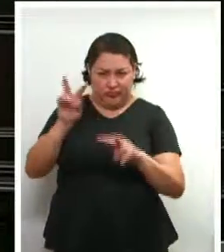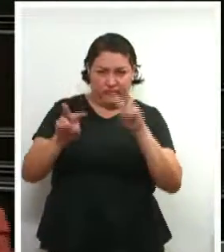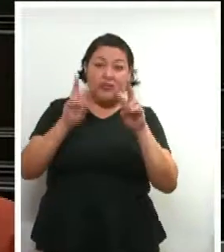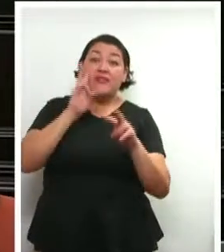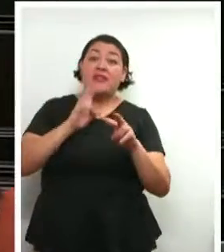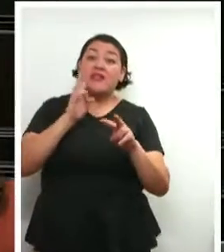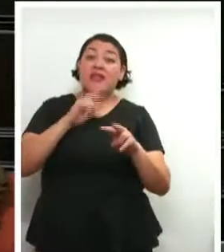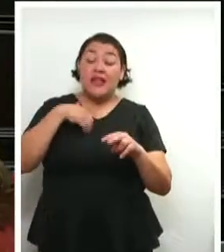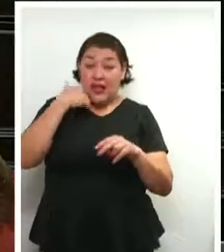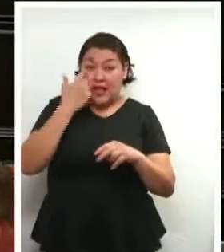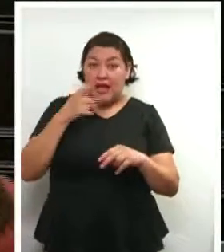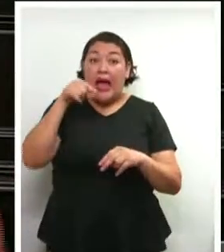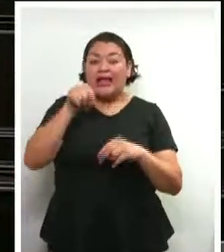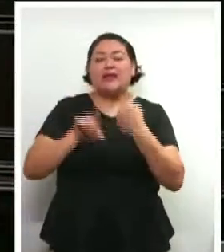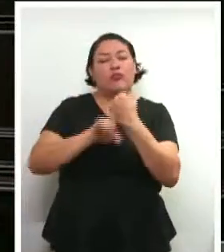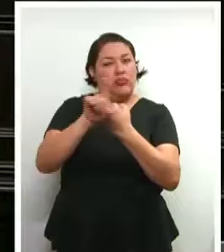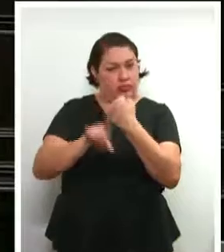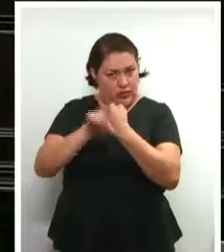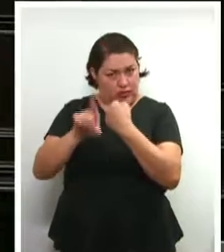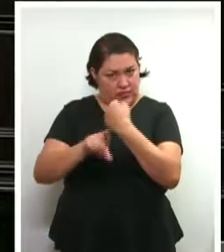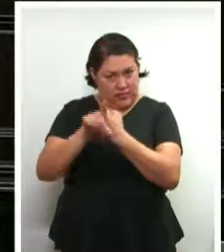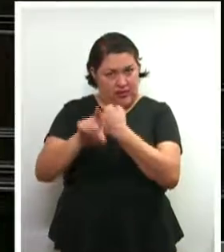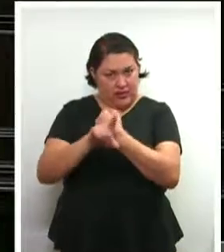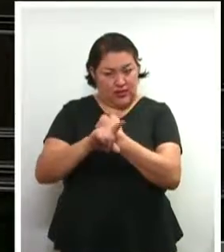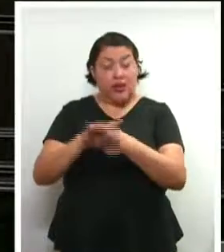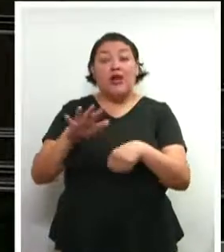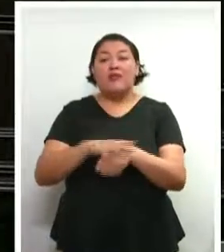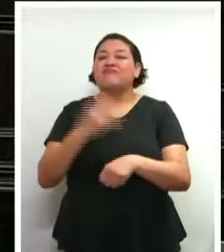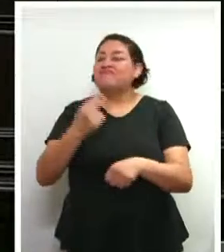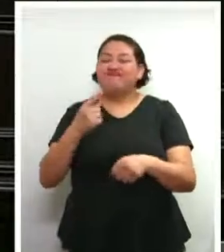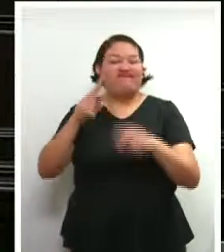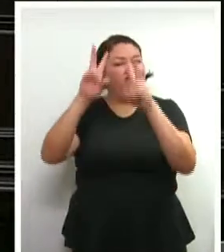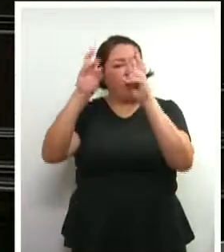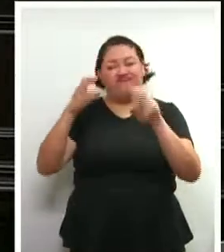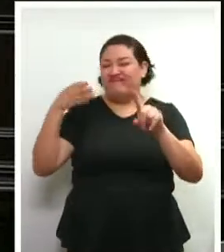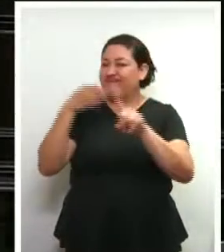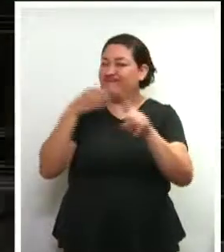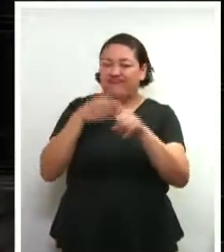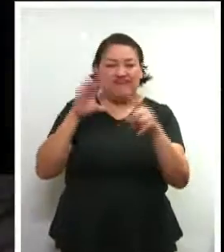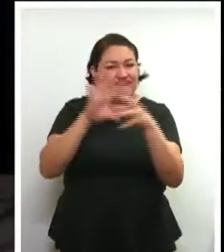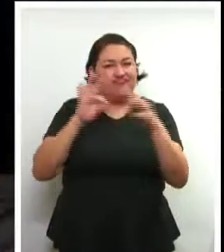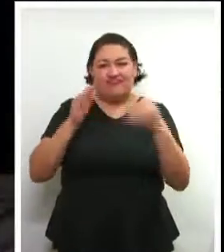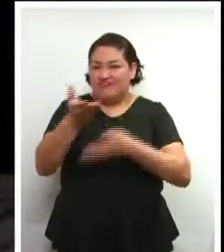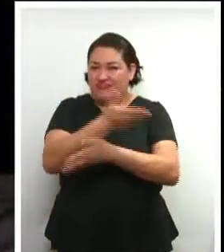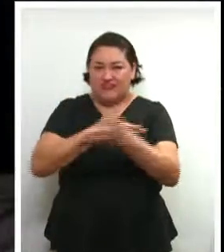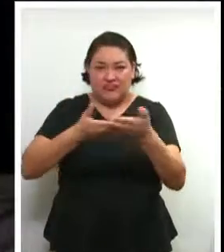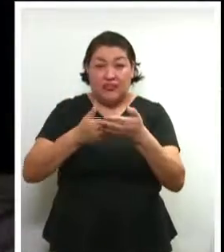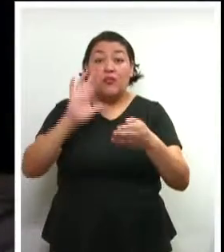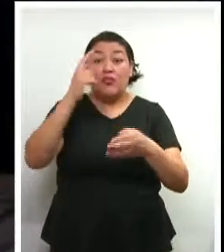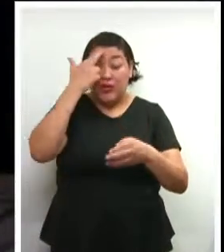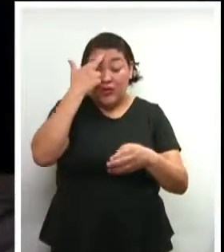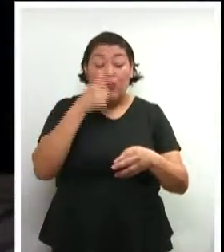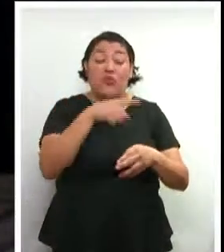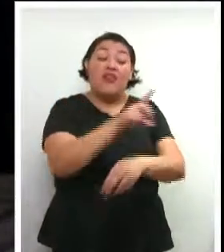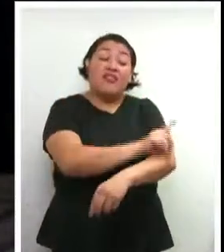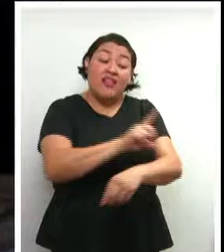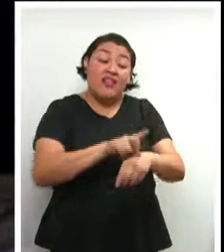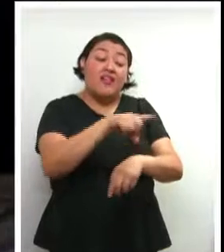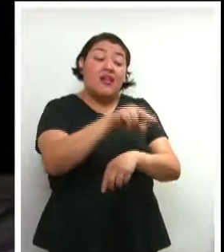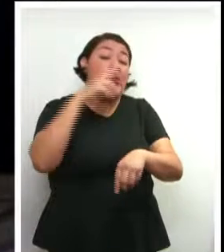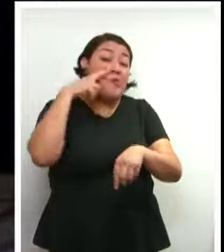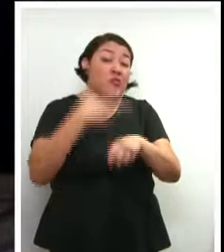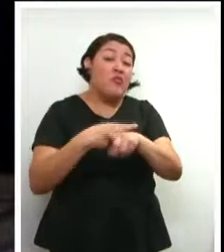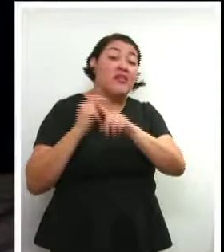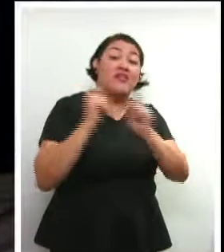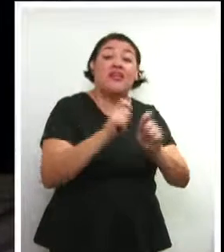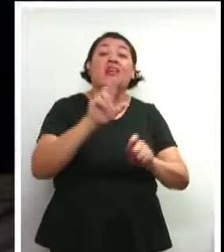comisión. Aquí hay un problema, es un tema que tenemos que abordar. Hay 85 atribuciones que no